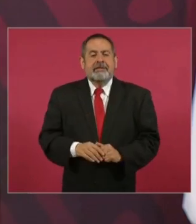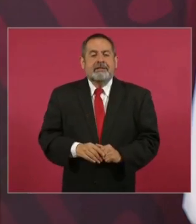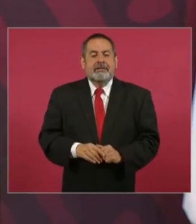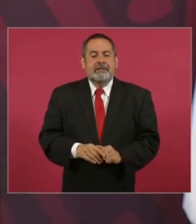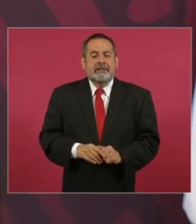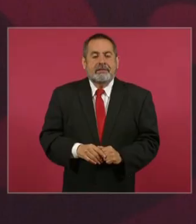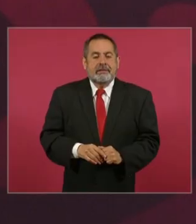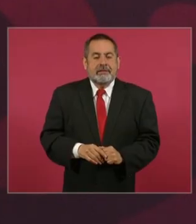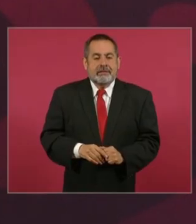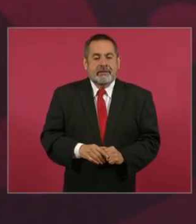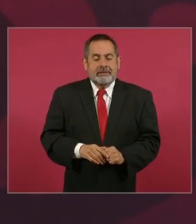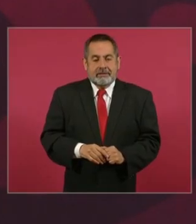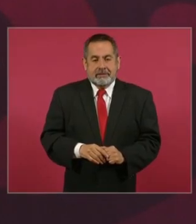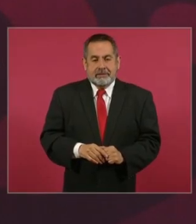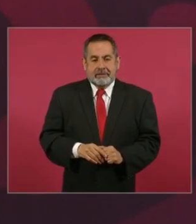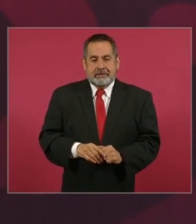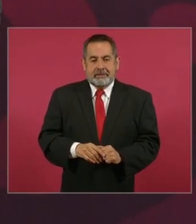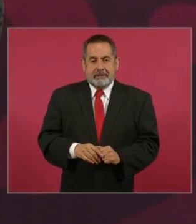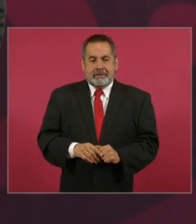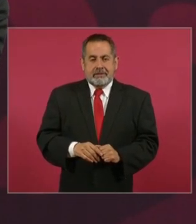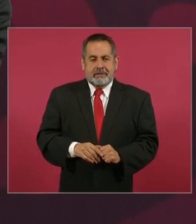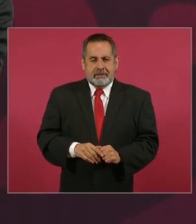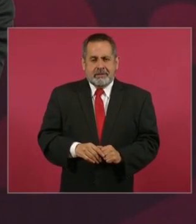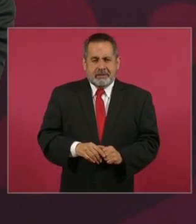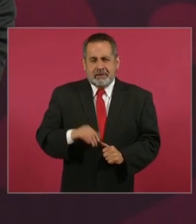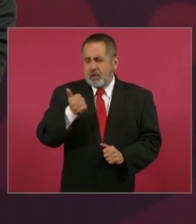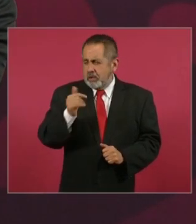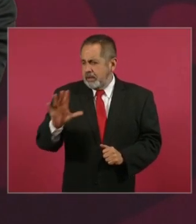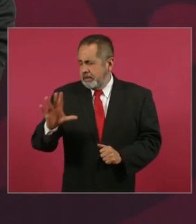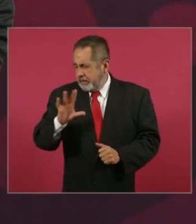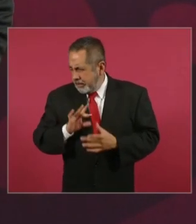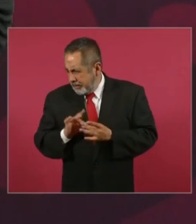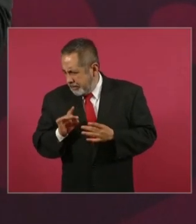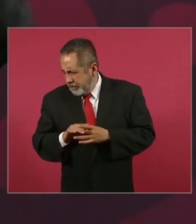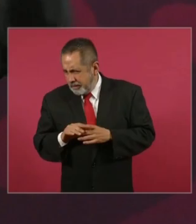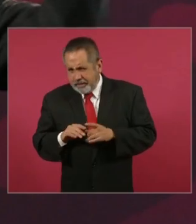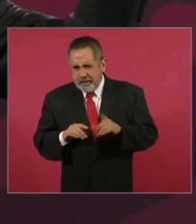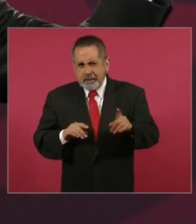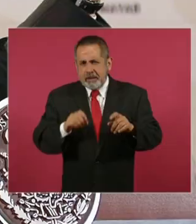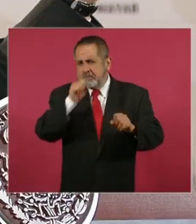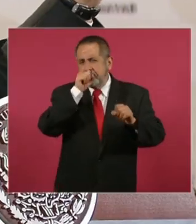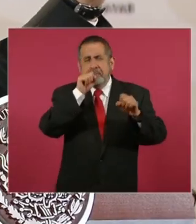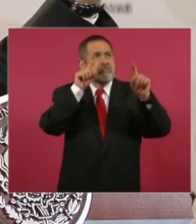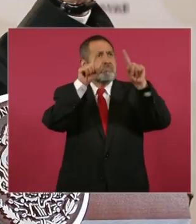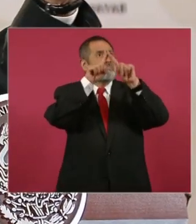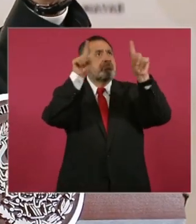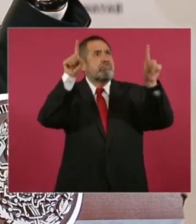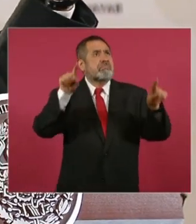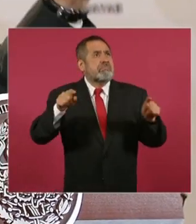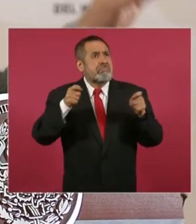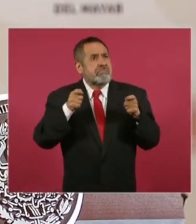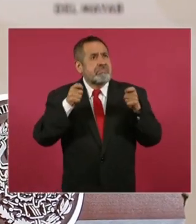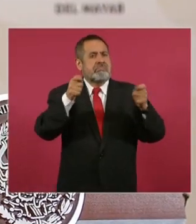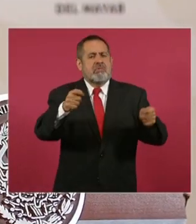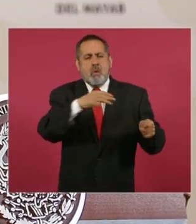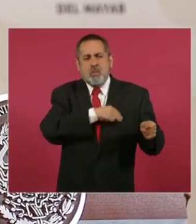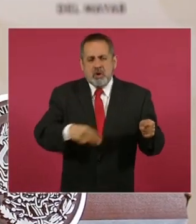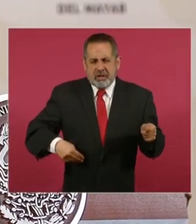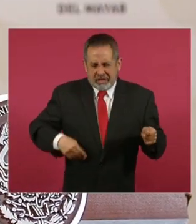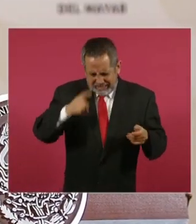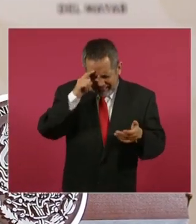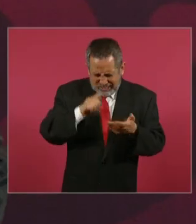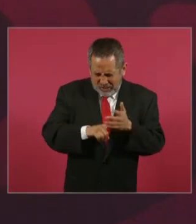Ahora, al otro día me contaron de una manta que pusieron en un municipio, creo